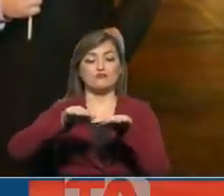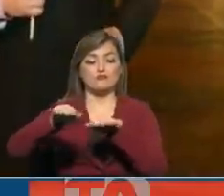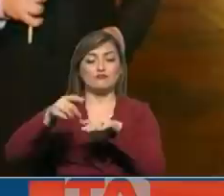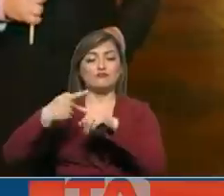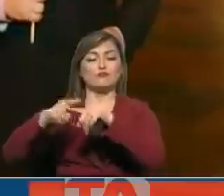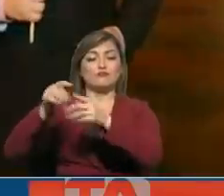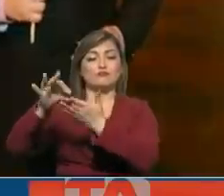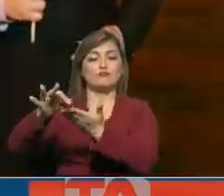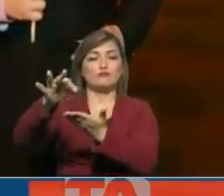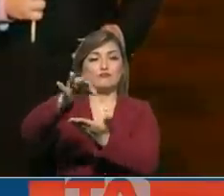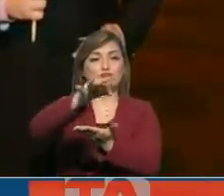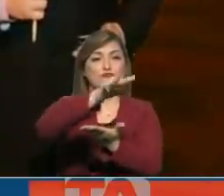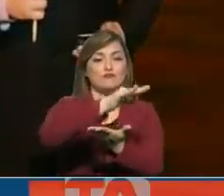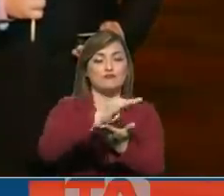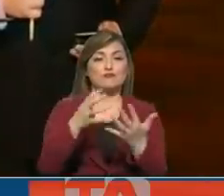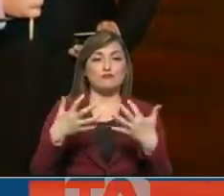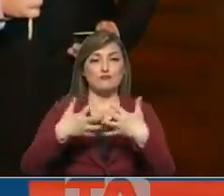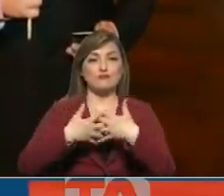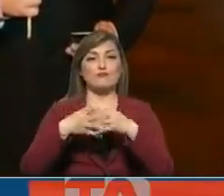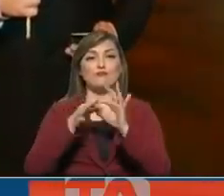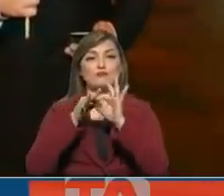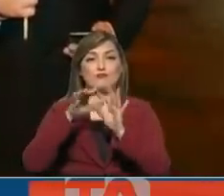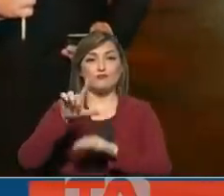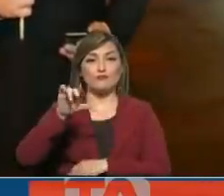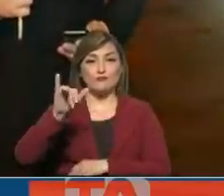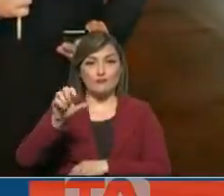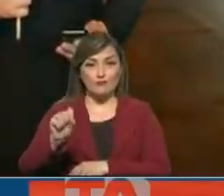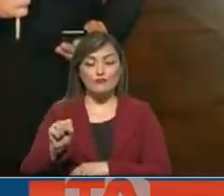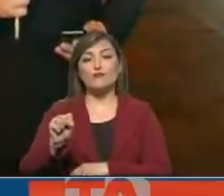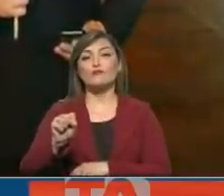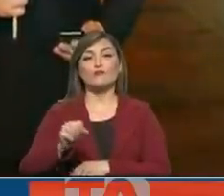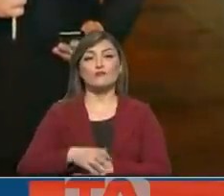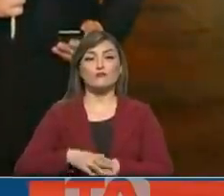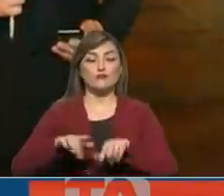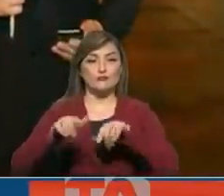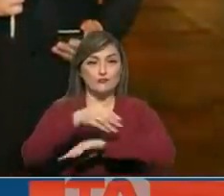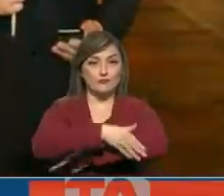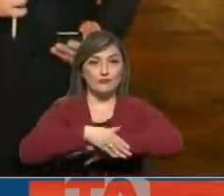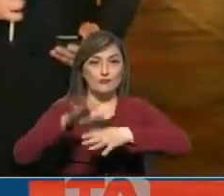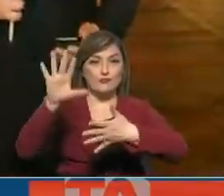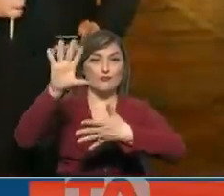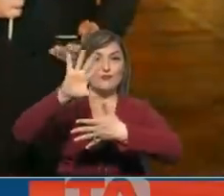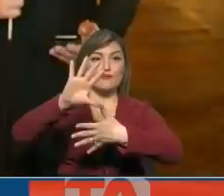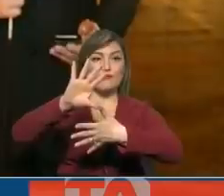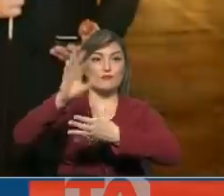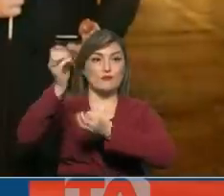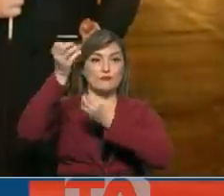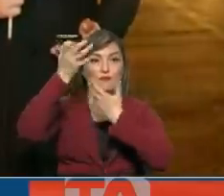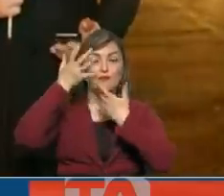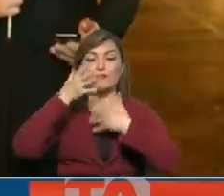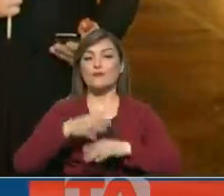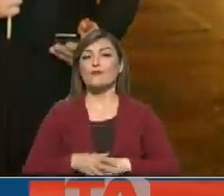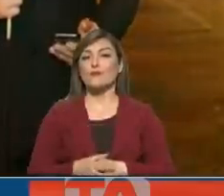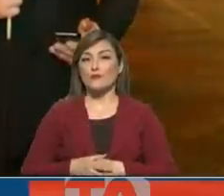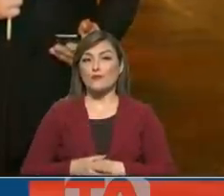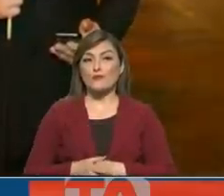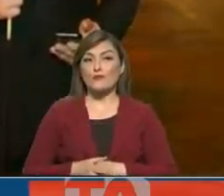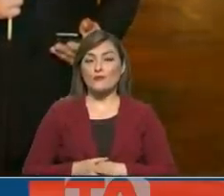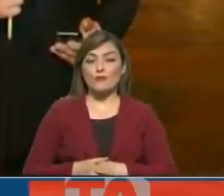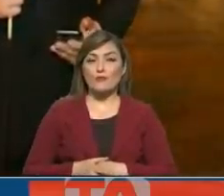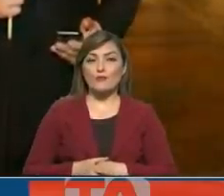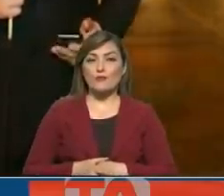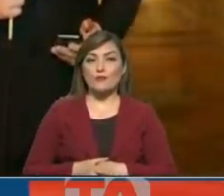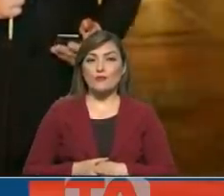en varias zonas. Nos enlazamos con nuestro compañero Luis Alfredo Zúñiga, quien se encuentra en Avenida de las Américas. Para más información, adelante,